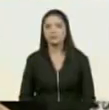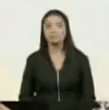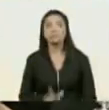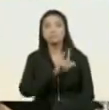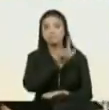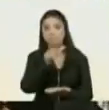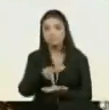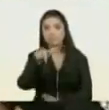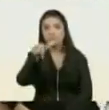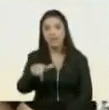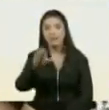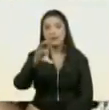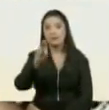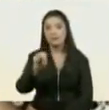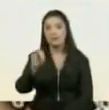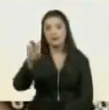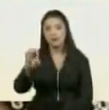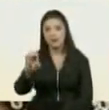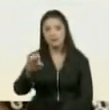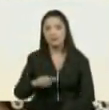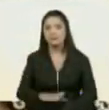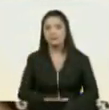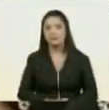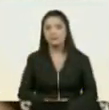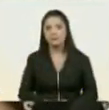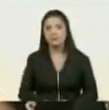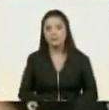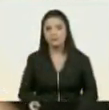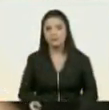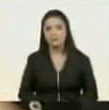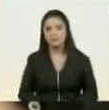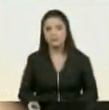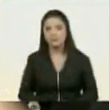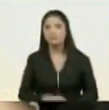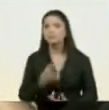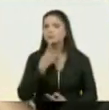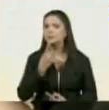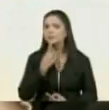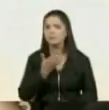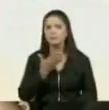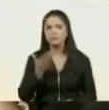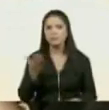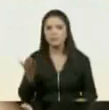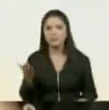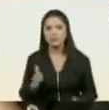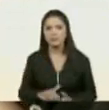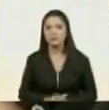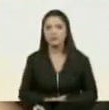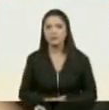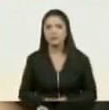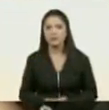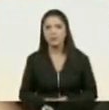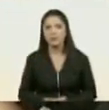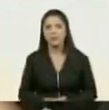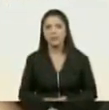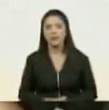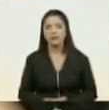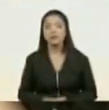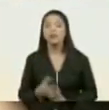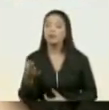a la sede del Poder Electoral de Venezuela a expresar nuestra profunda